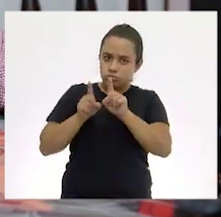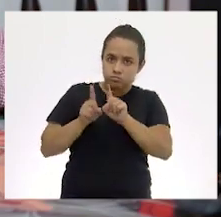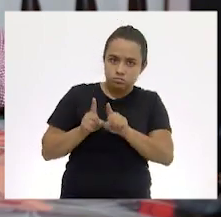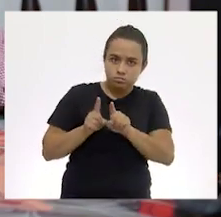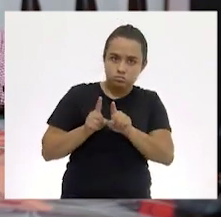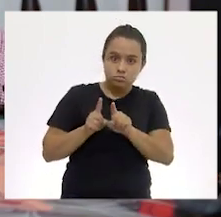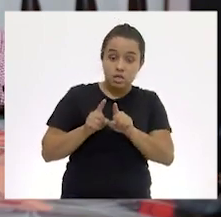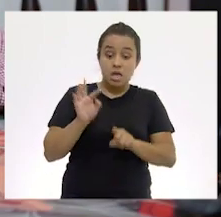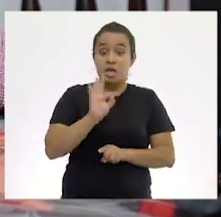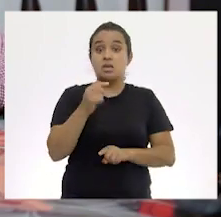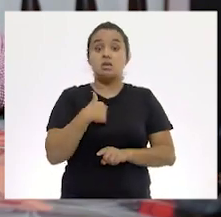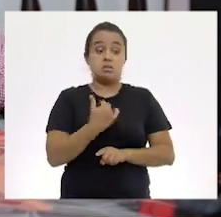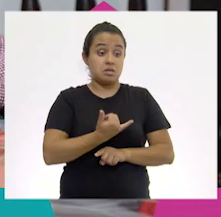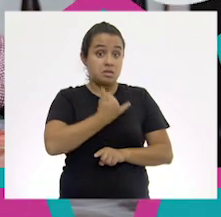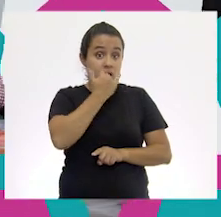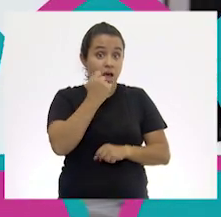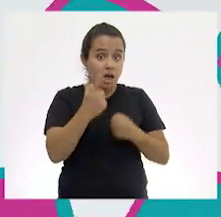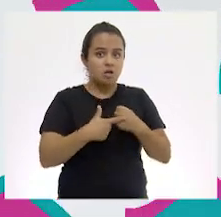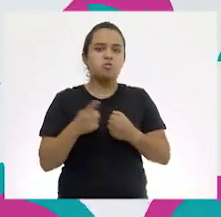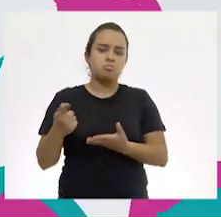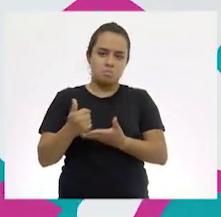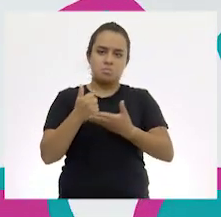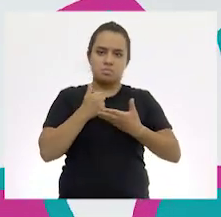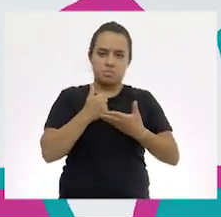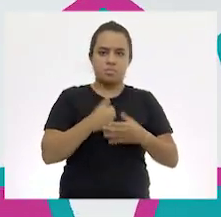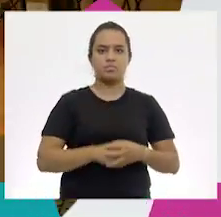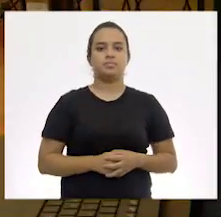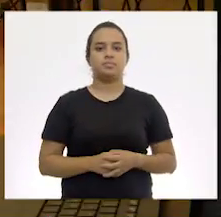si me equivoco en algo, ellos me ayudan.